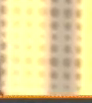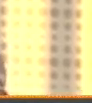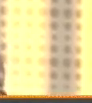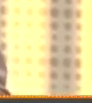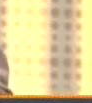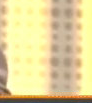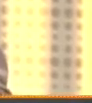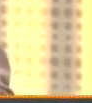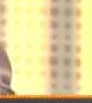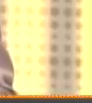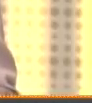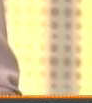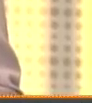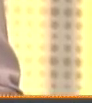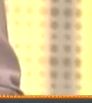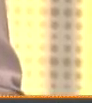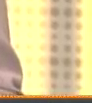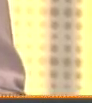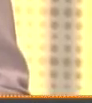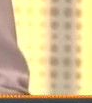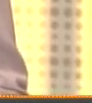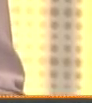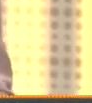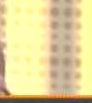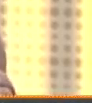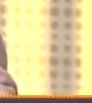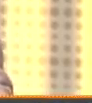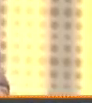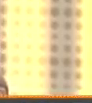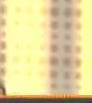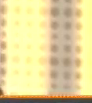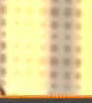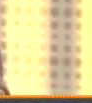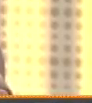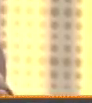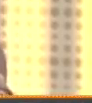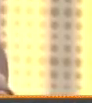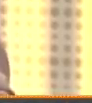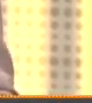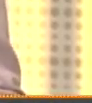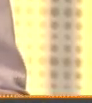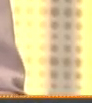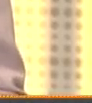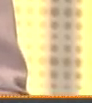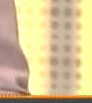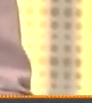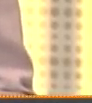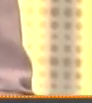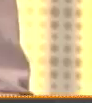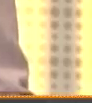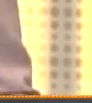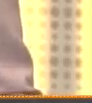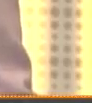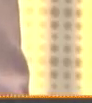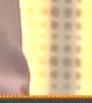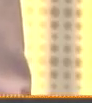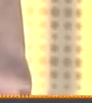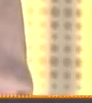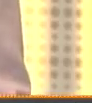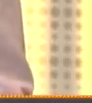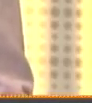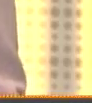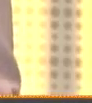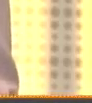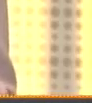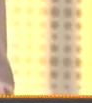inmediato como estamos con los eventos que ocurren en acciones de nuestro país desde la serie de la gobernación del estado zulia se realiza una rueda de prensa para activar